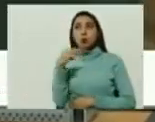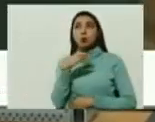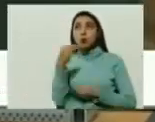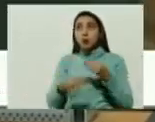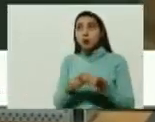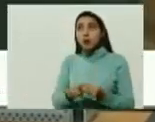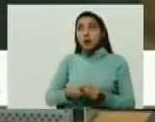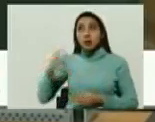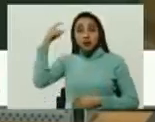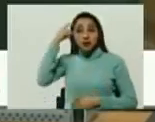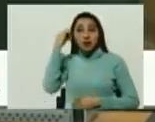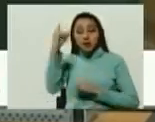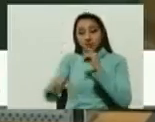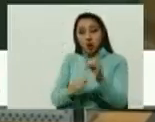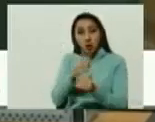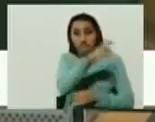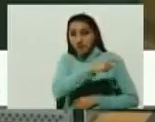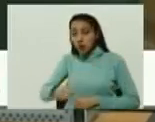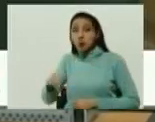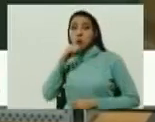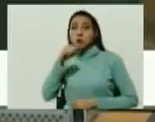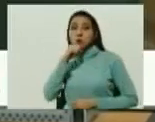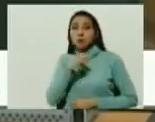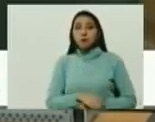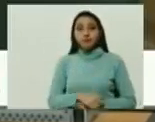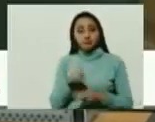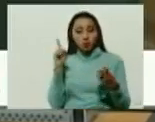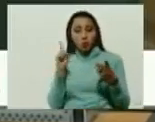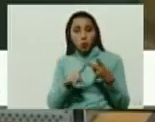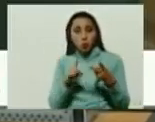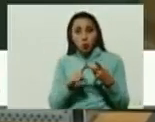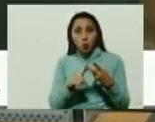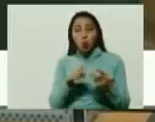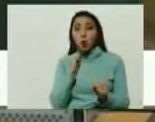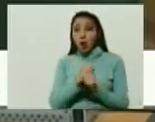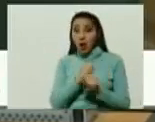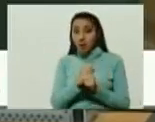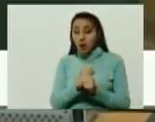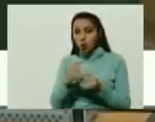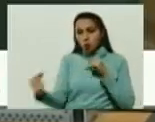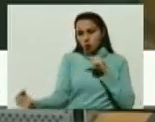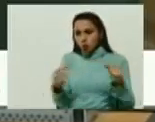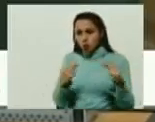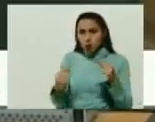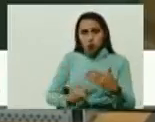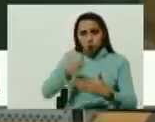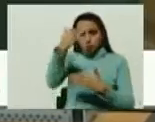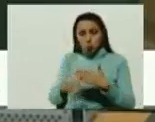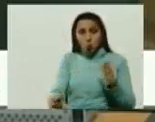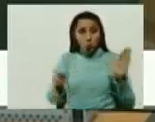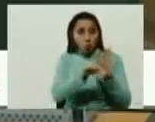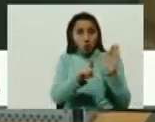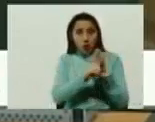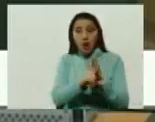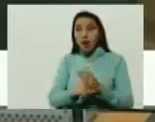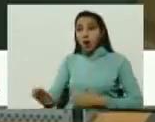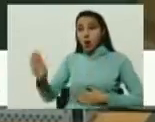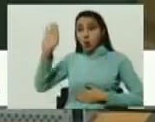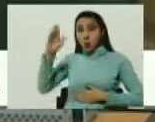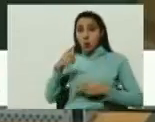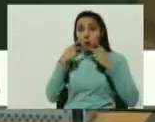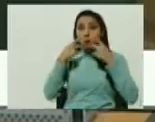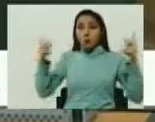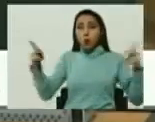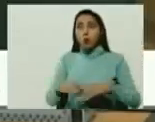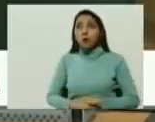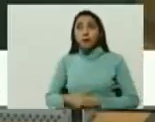internacional de las personas de edad punto número 2 primera discusión del proyecto de ley de juramento público punto número